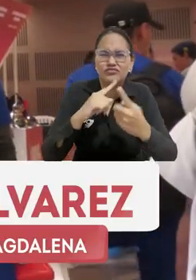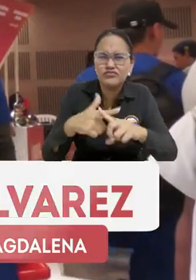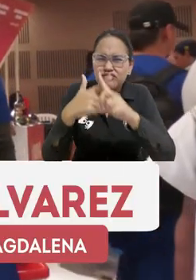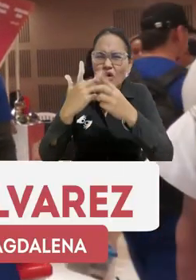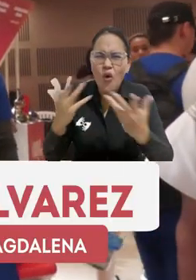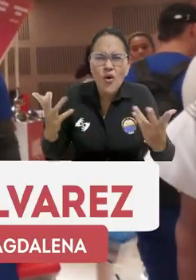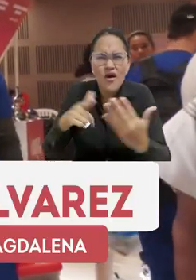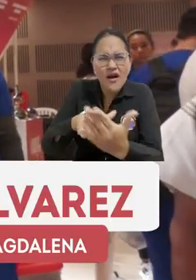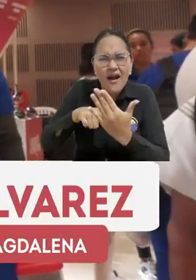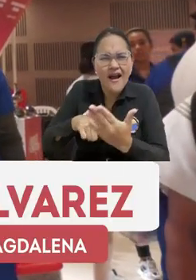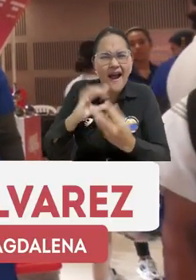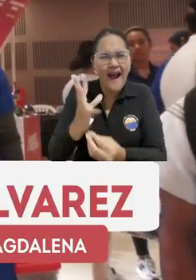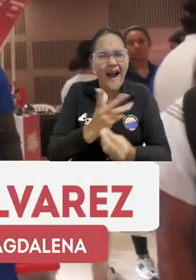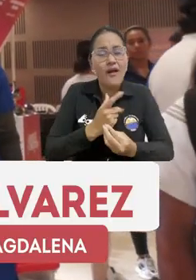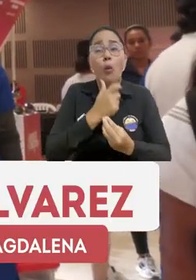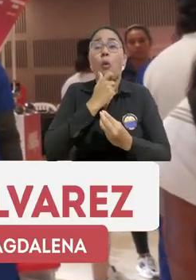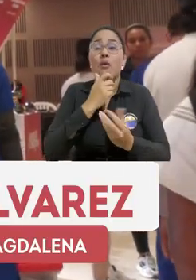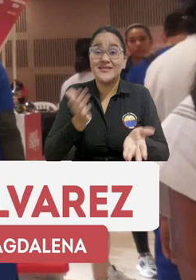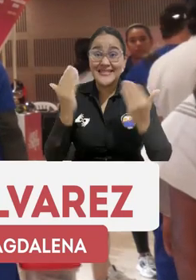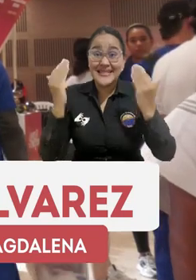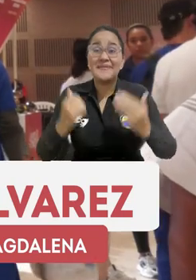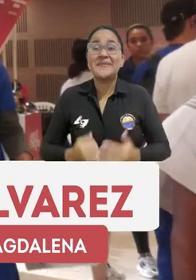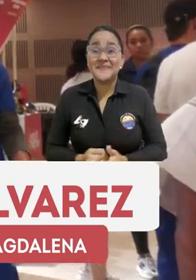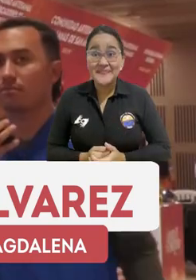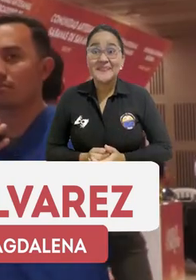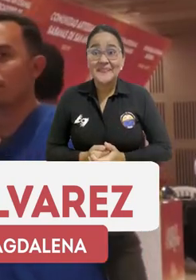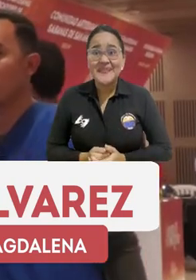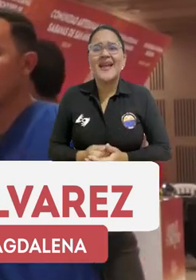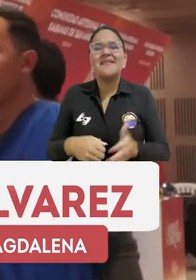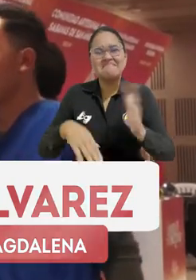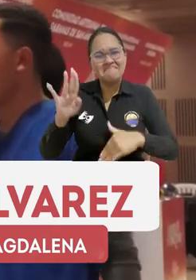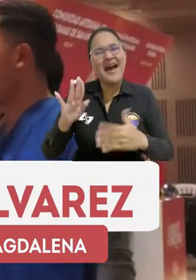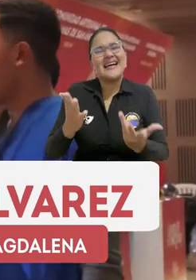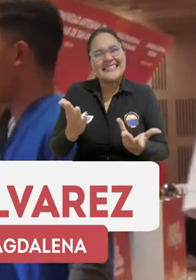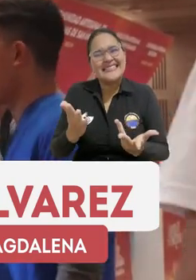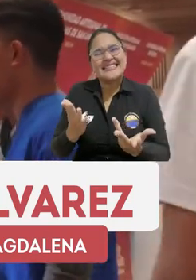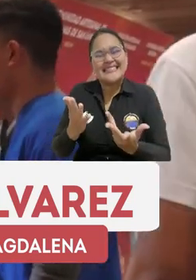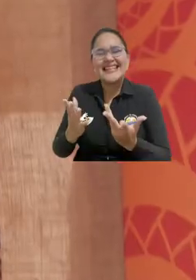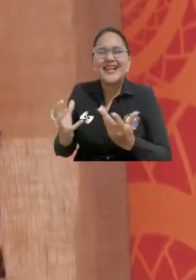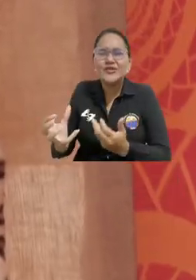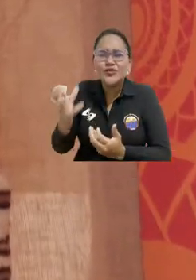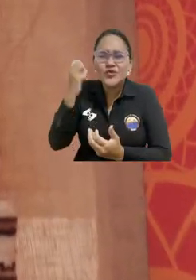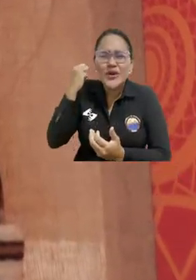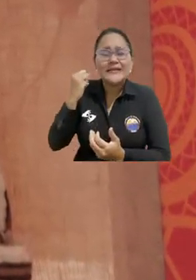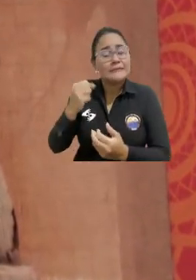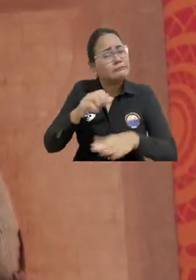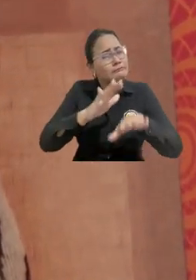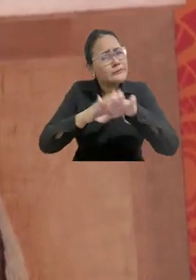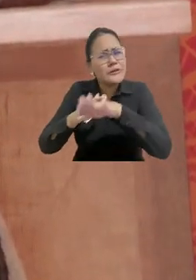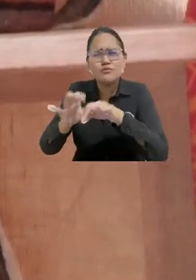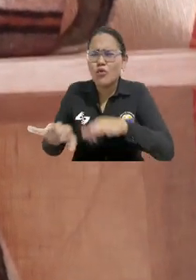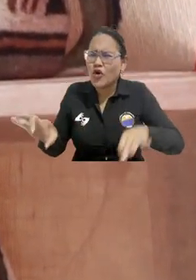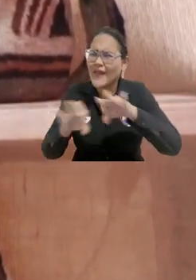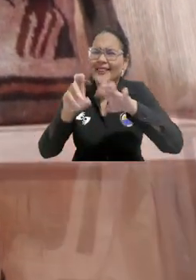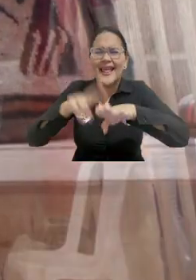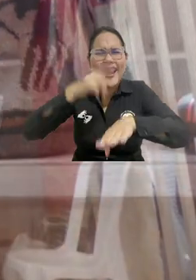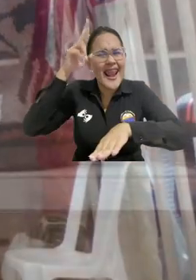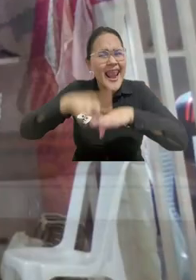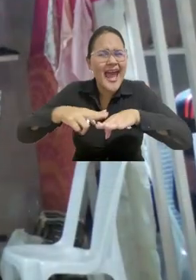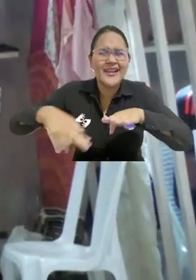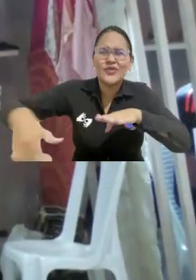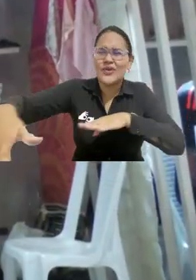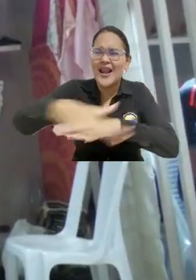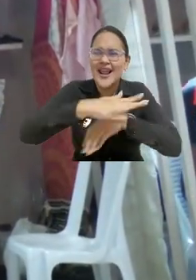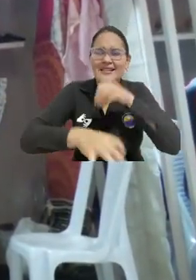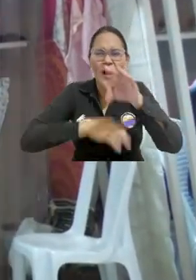Nuestros ancestros, como tal, siempre nos han enseñado a mantener el equilibrio con la naturaleza entre nosotros mismos. Es